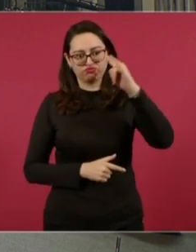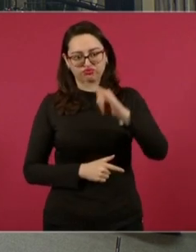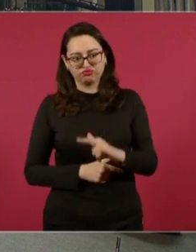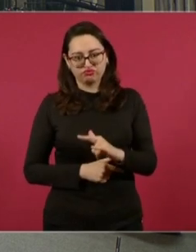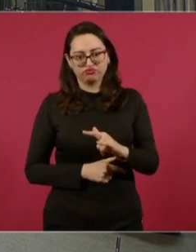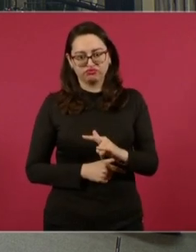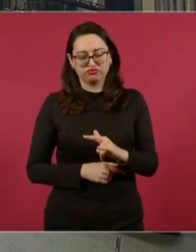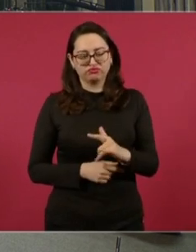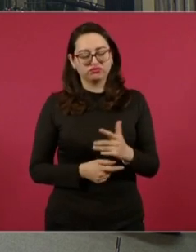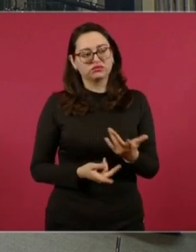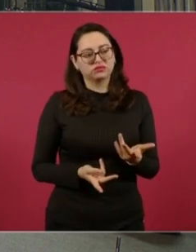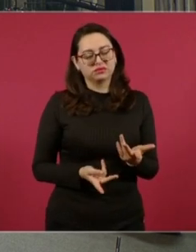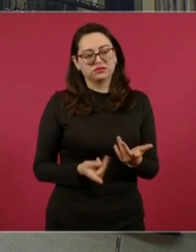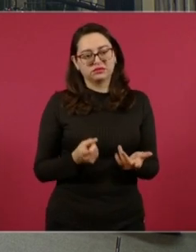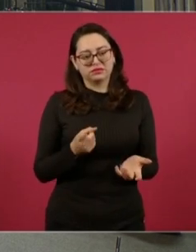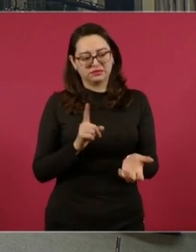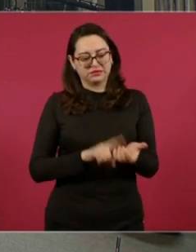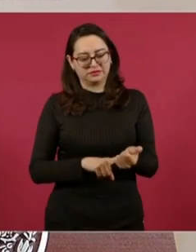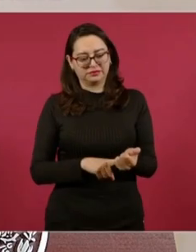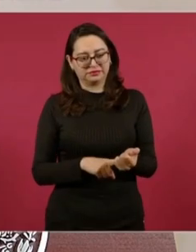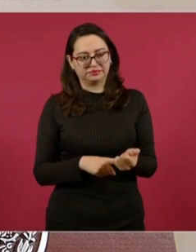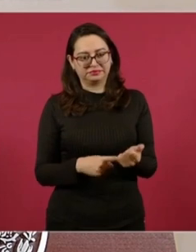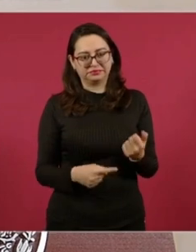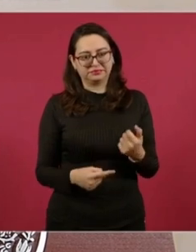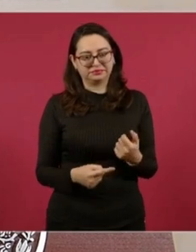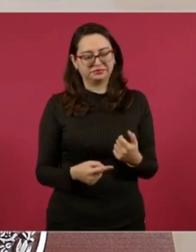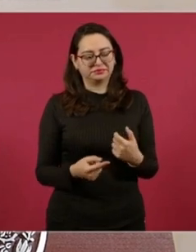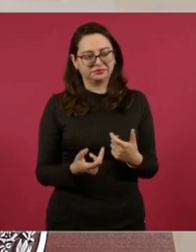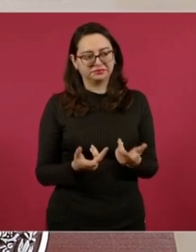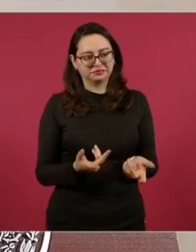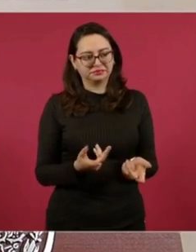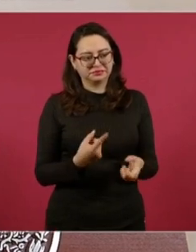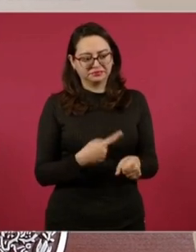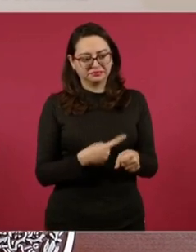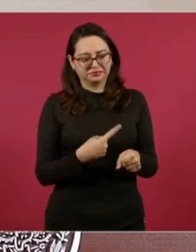con COVID y que no los querían